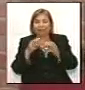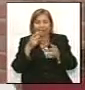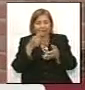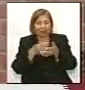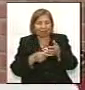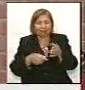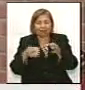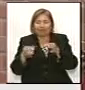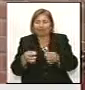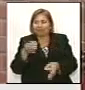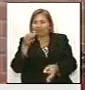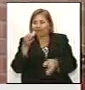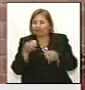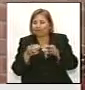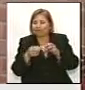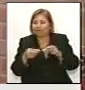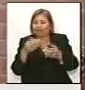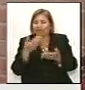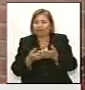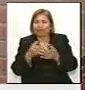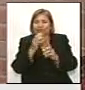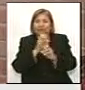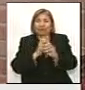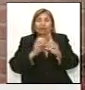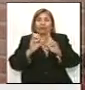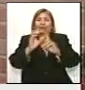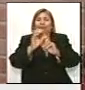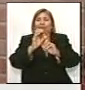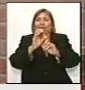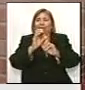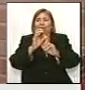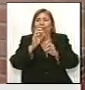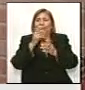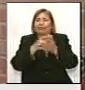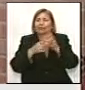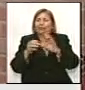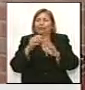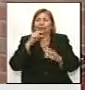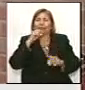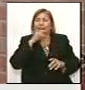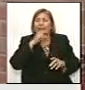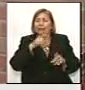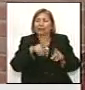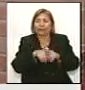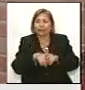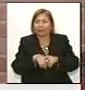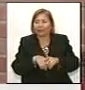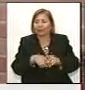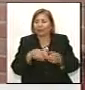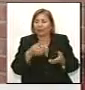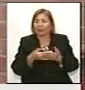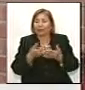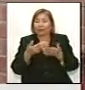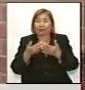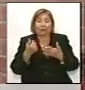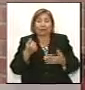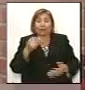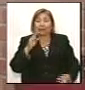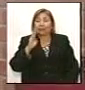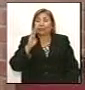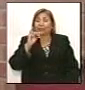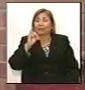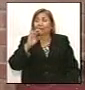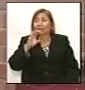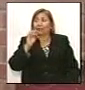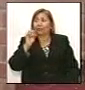justamente un pleno exclusivamente para cultura, como se ha hecho como con la Comisión de la Mujer, porque estando a puertas del Bicentenario, yo creo que